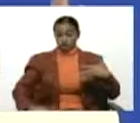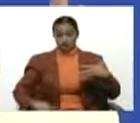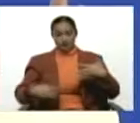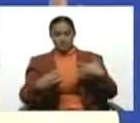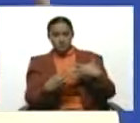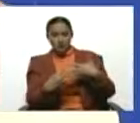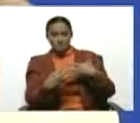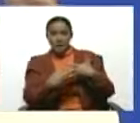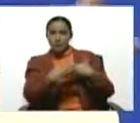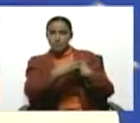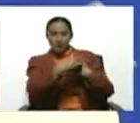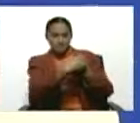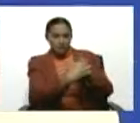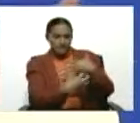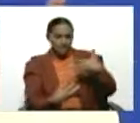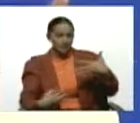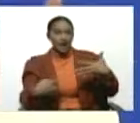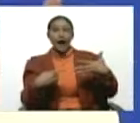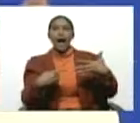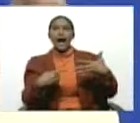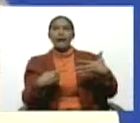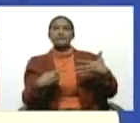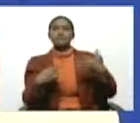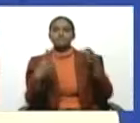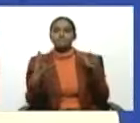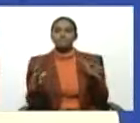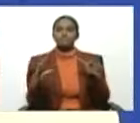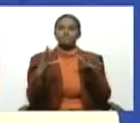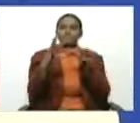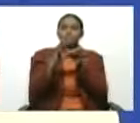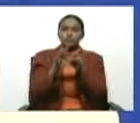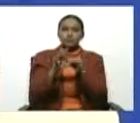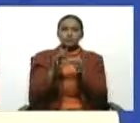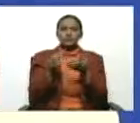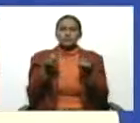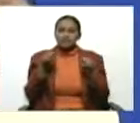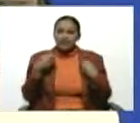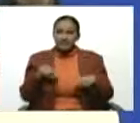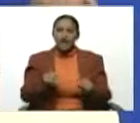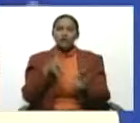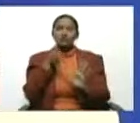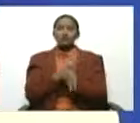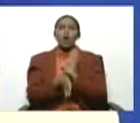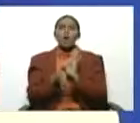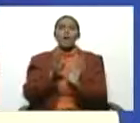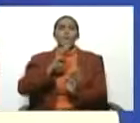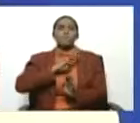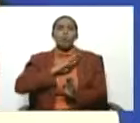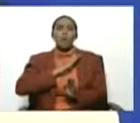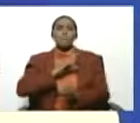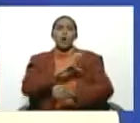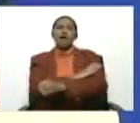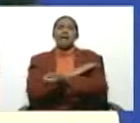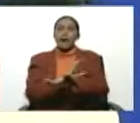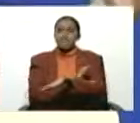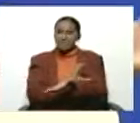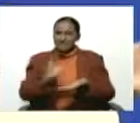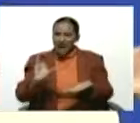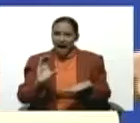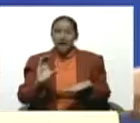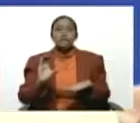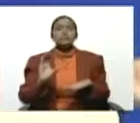mercados de capitales desregularizar en los mercados financieros y después hubo fuga